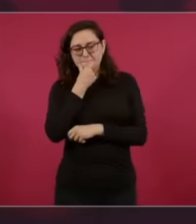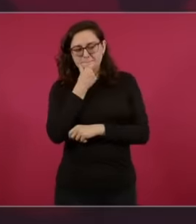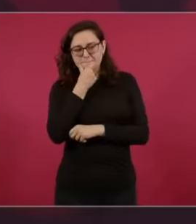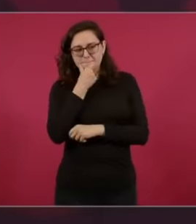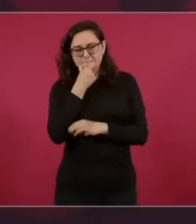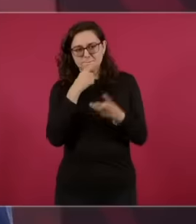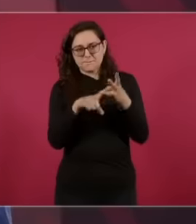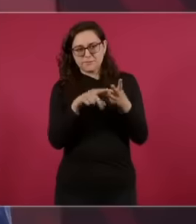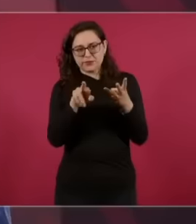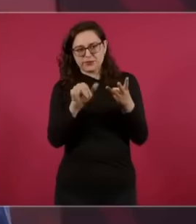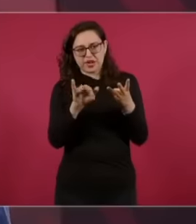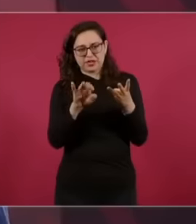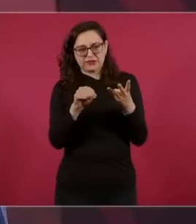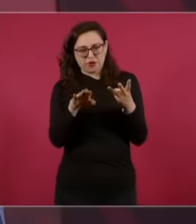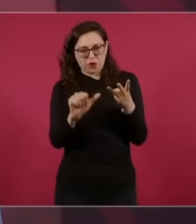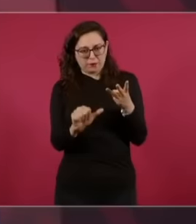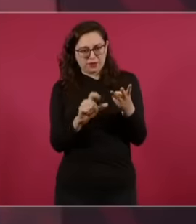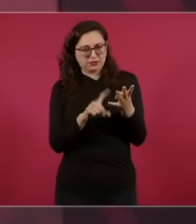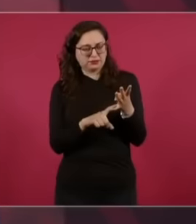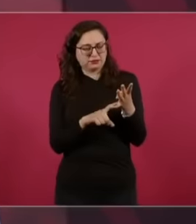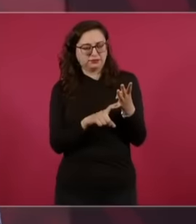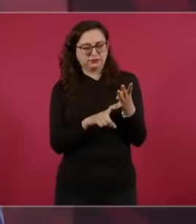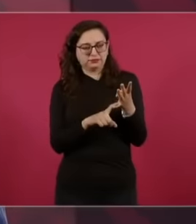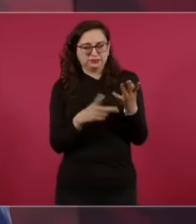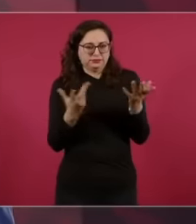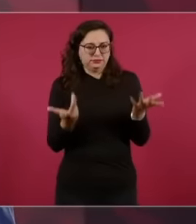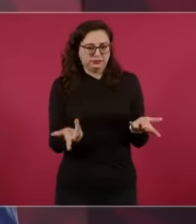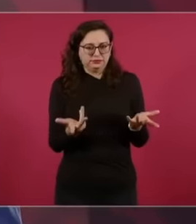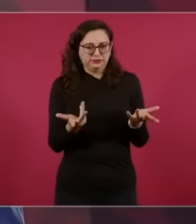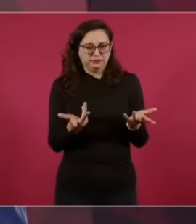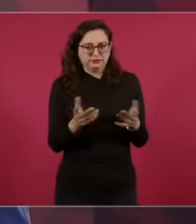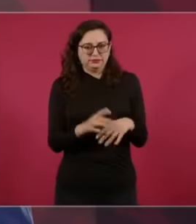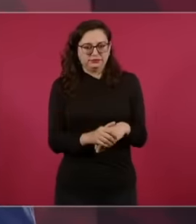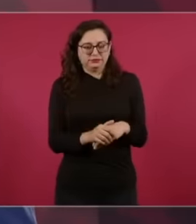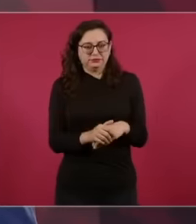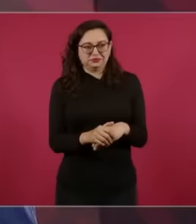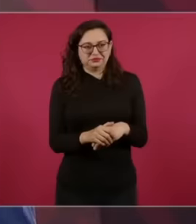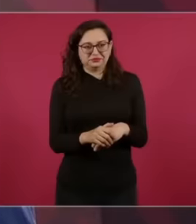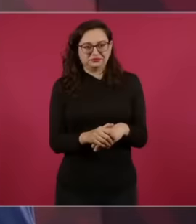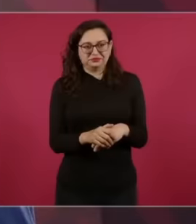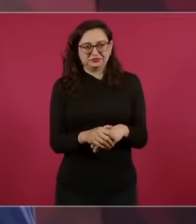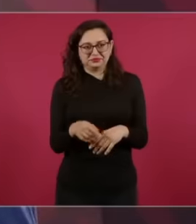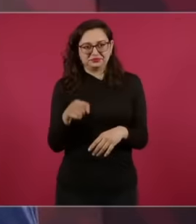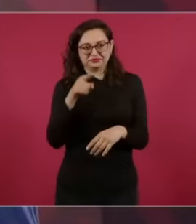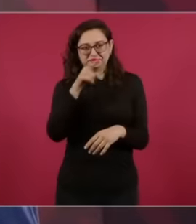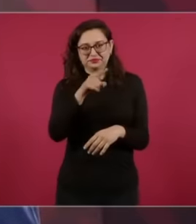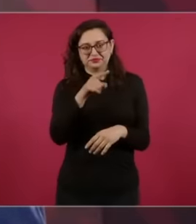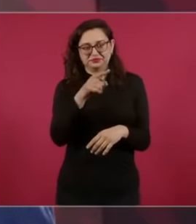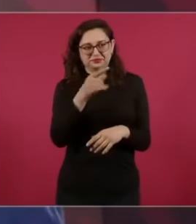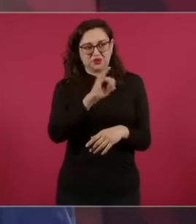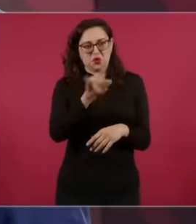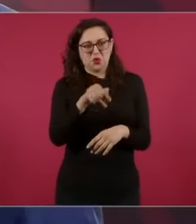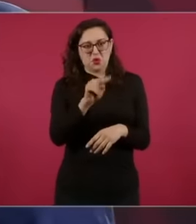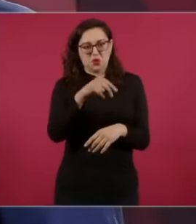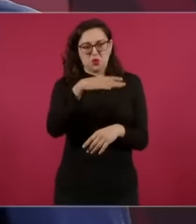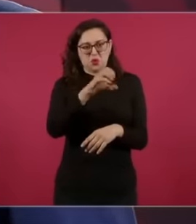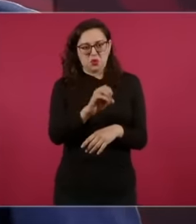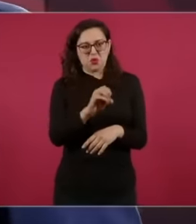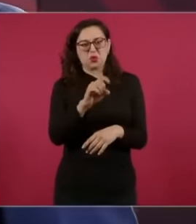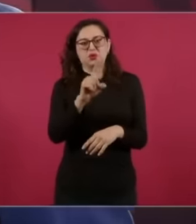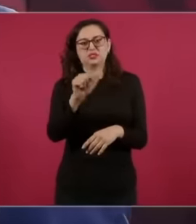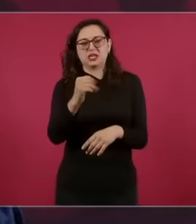o del Reforma, a nuestros camaradas del Reforma, de Junco y